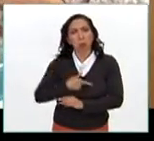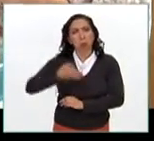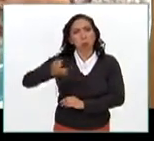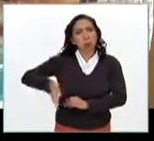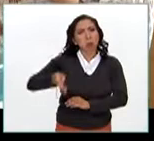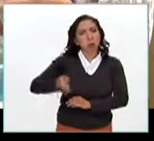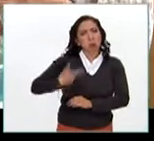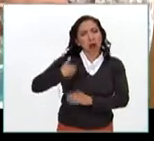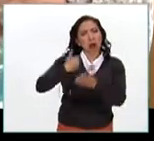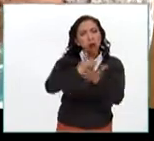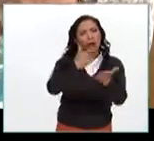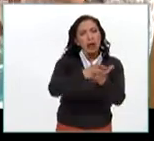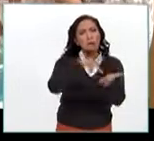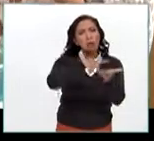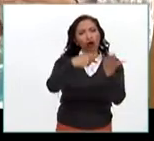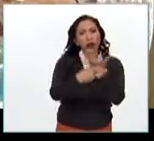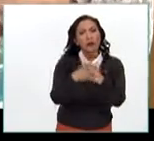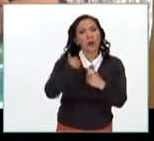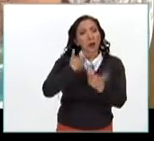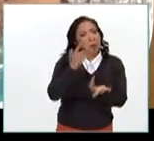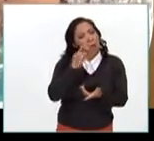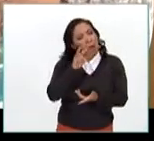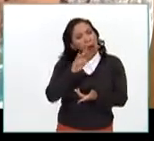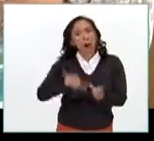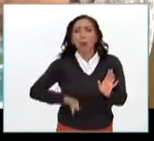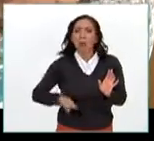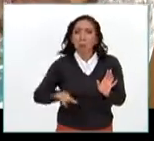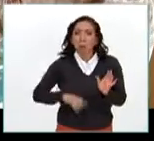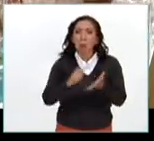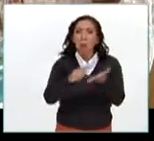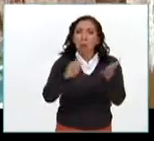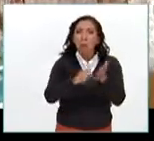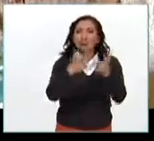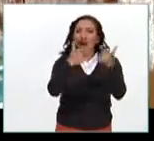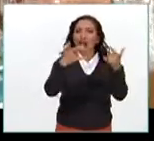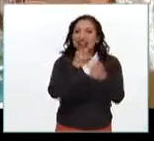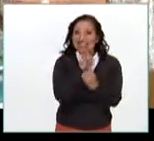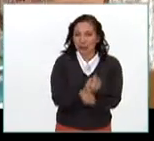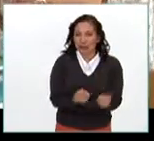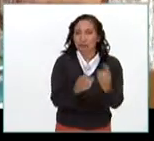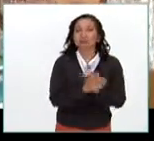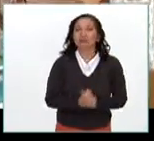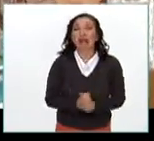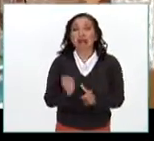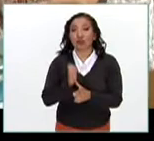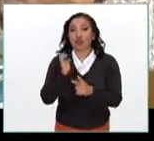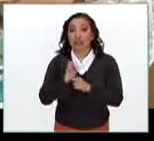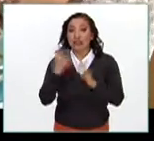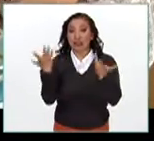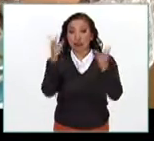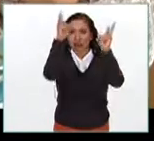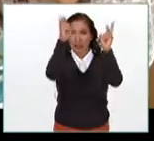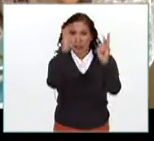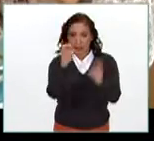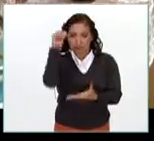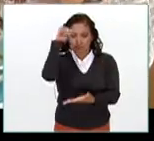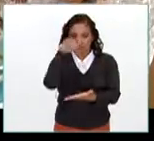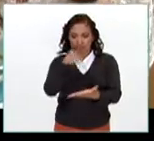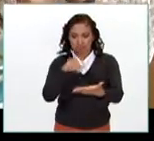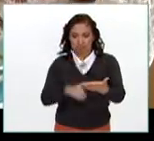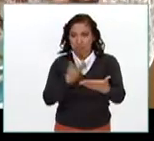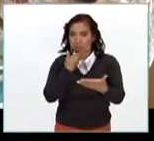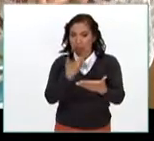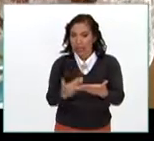ese momento participar en el proyecto porque les pareció interesante. Y entonces se hizo un catálogo